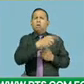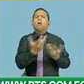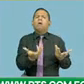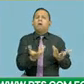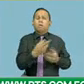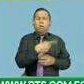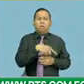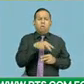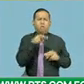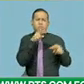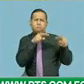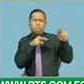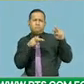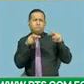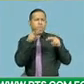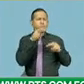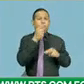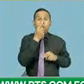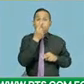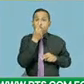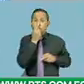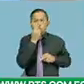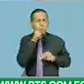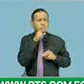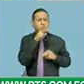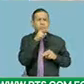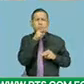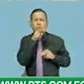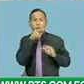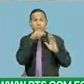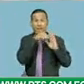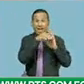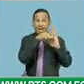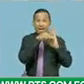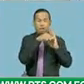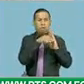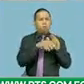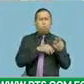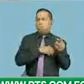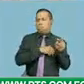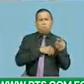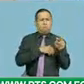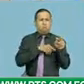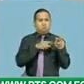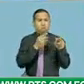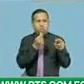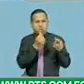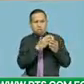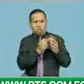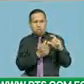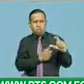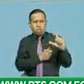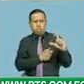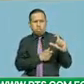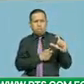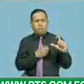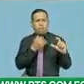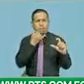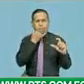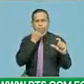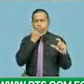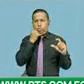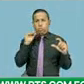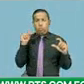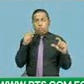perfilar y de marcar a las víctimas en el interior de los centros bancarios. Se han realizado todos los pericias respectivas